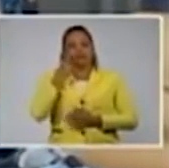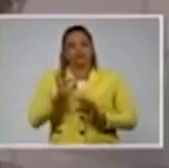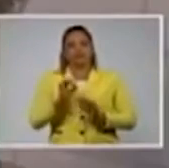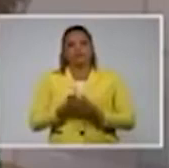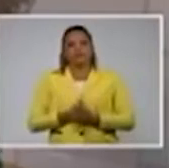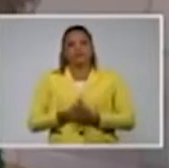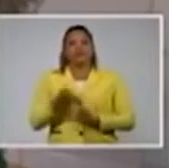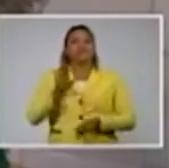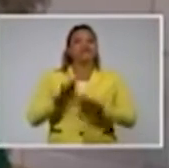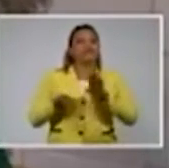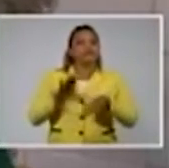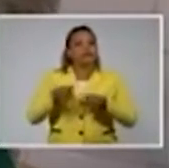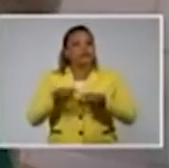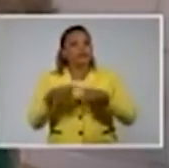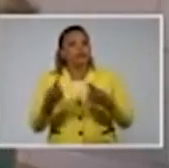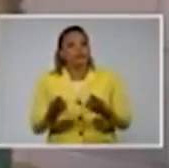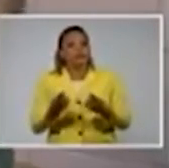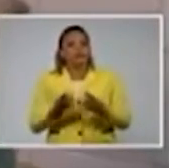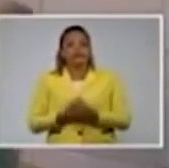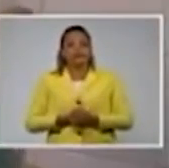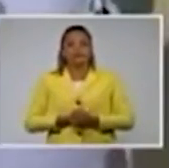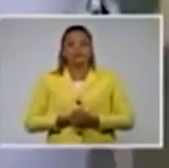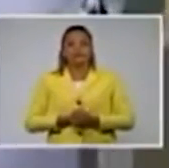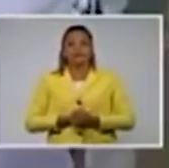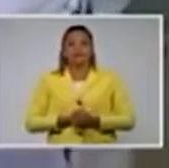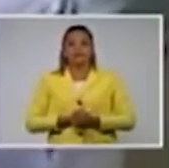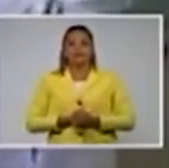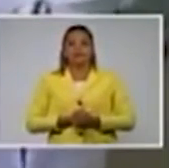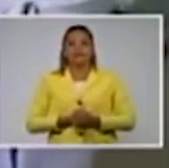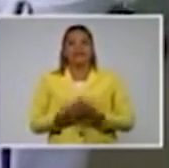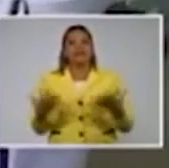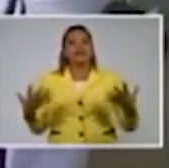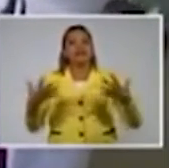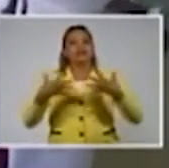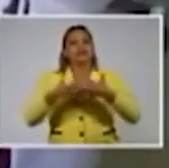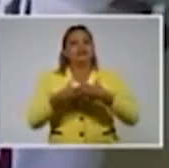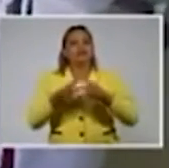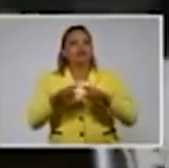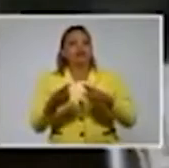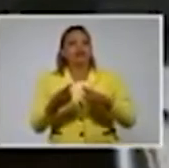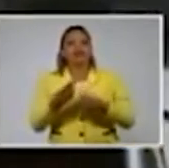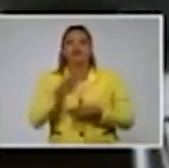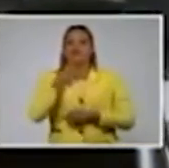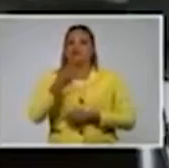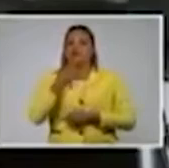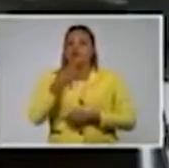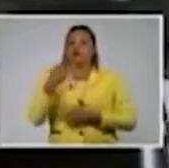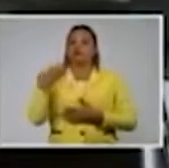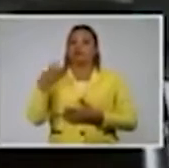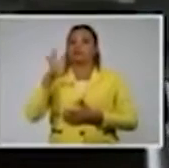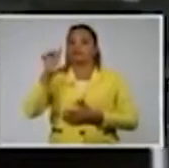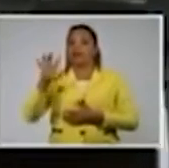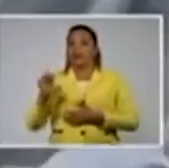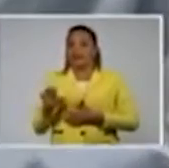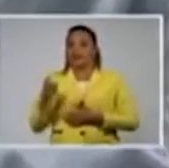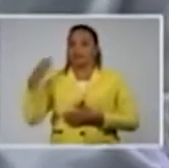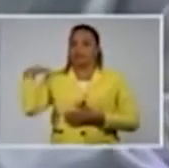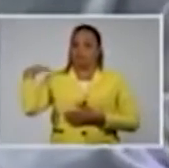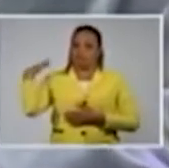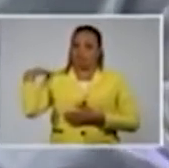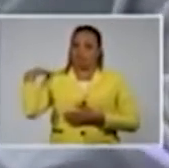de la relación que tiene el hábito de fumar con el cáncer, cáncer de pulmón. Pero